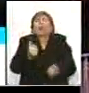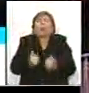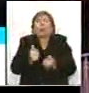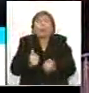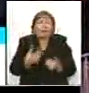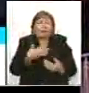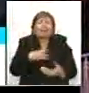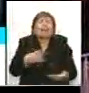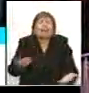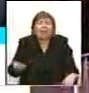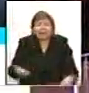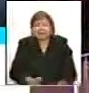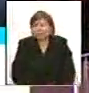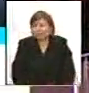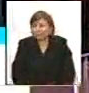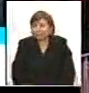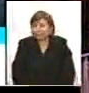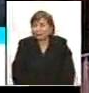lo...?